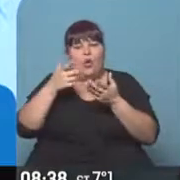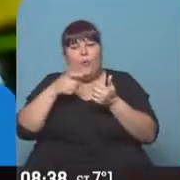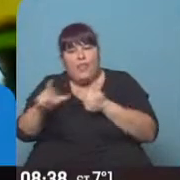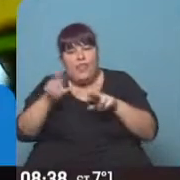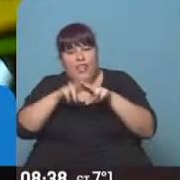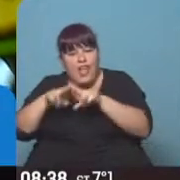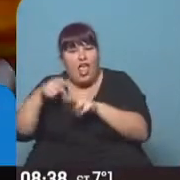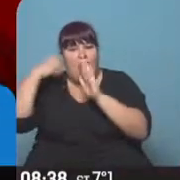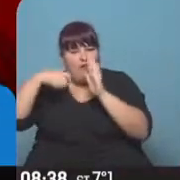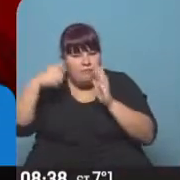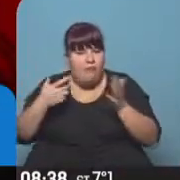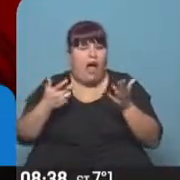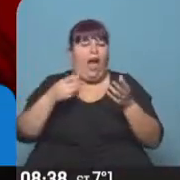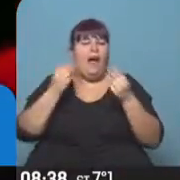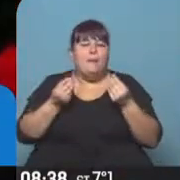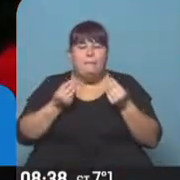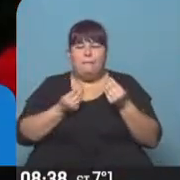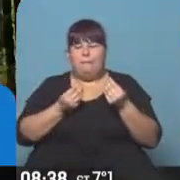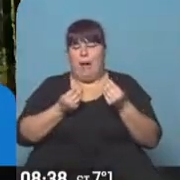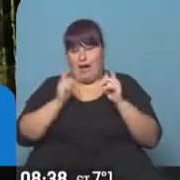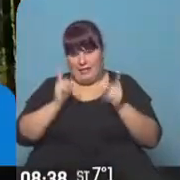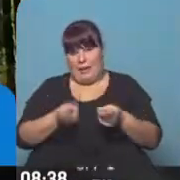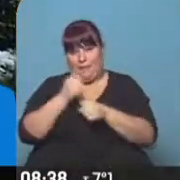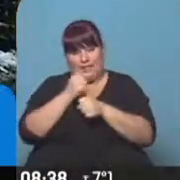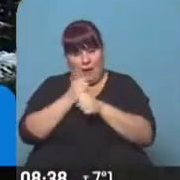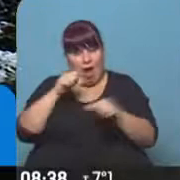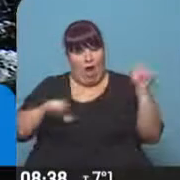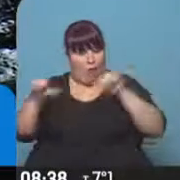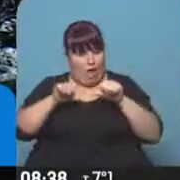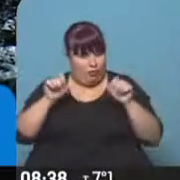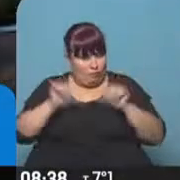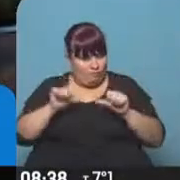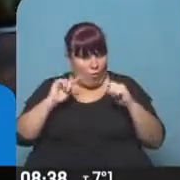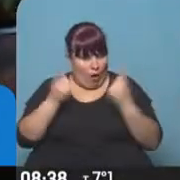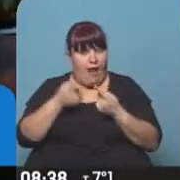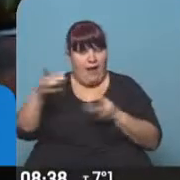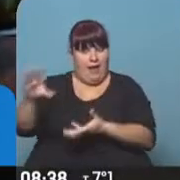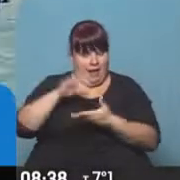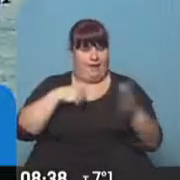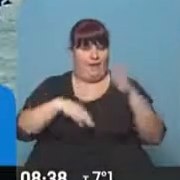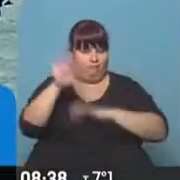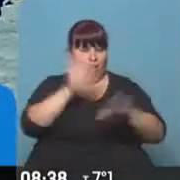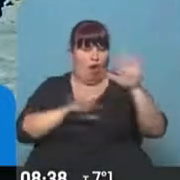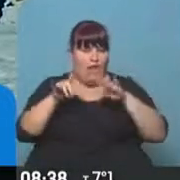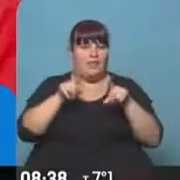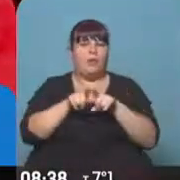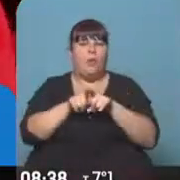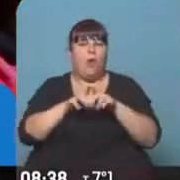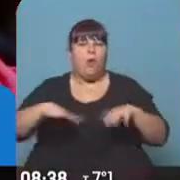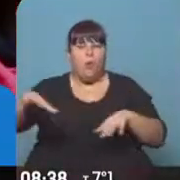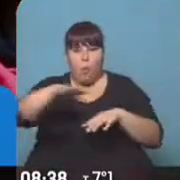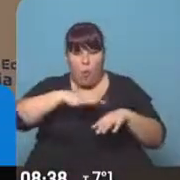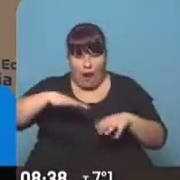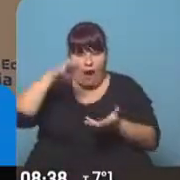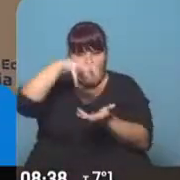video, las grabaciones y para hacer, por supuesto, los trabajos de laboratorio. Nosotros vamos a organizar un espacio